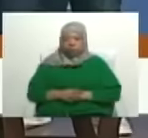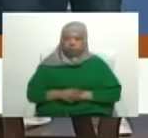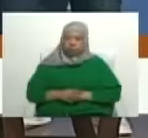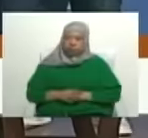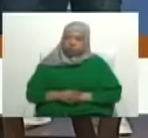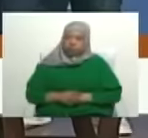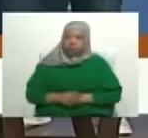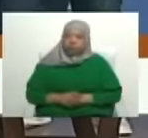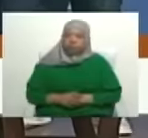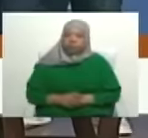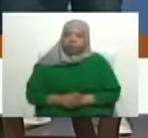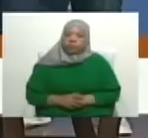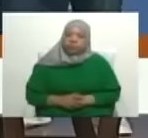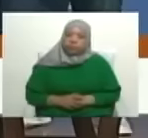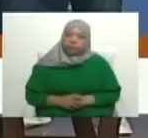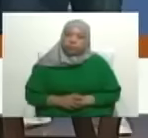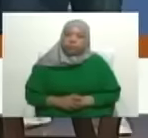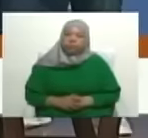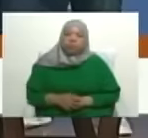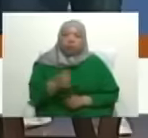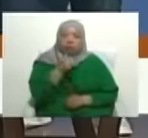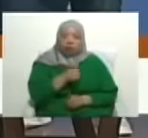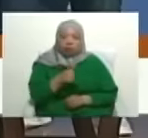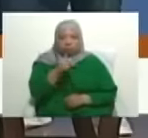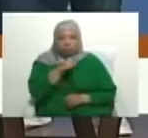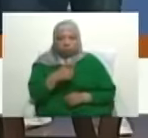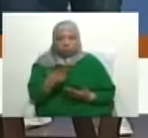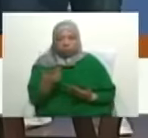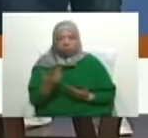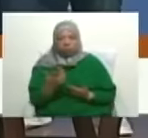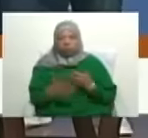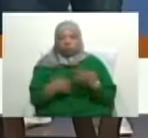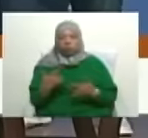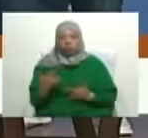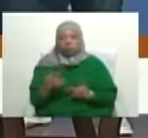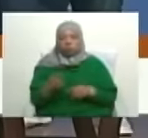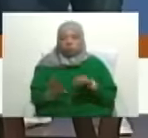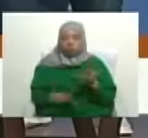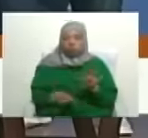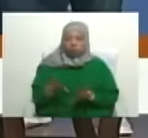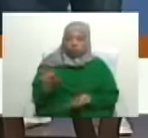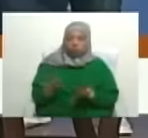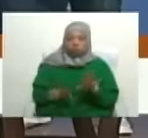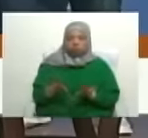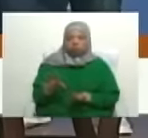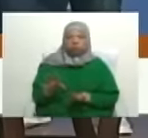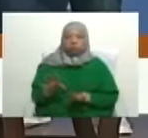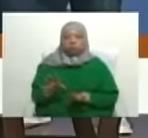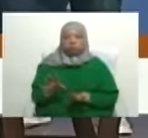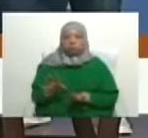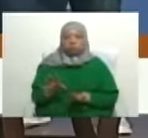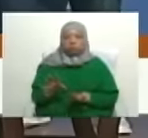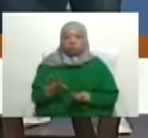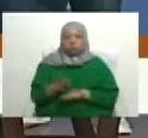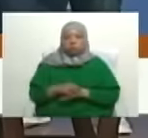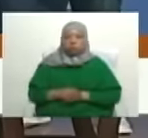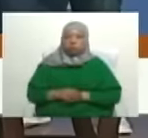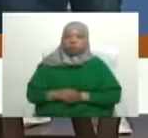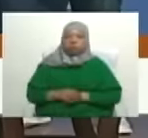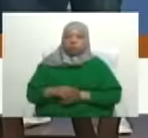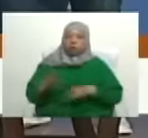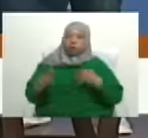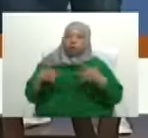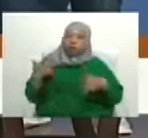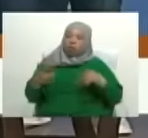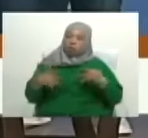se desmanteló una red de espionaje donde la acción